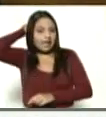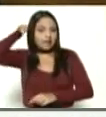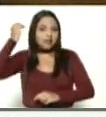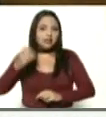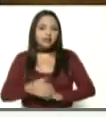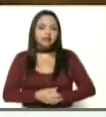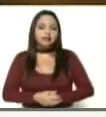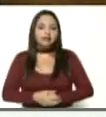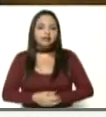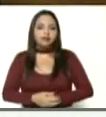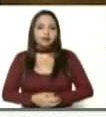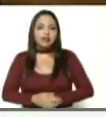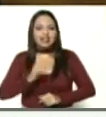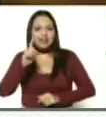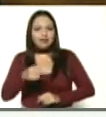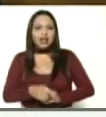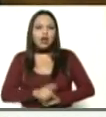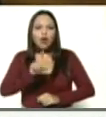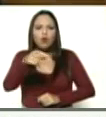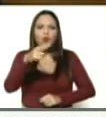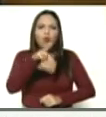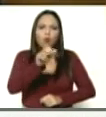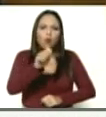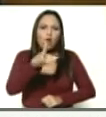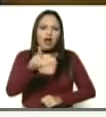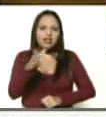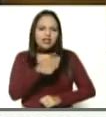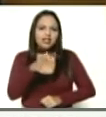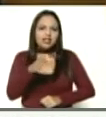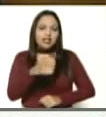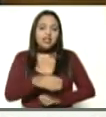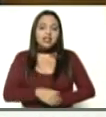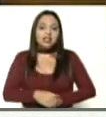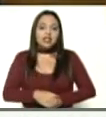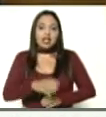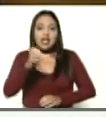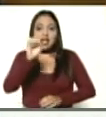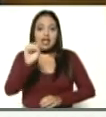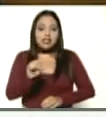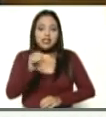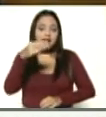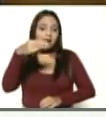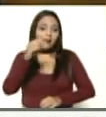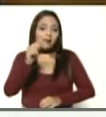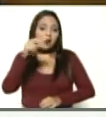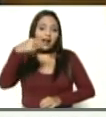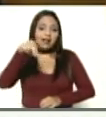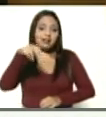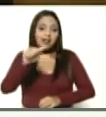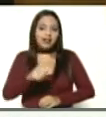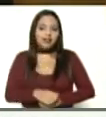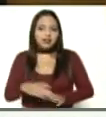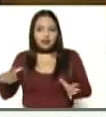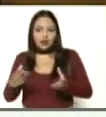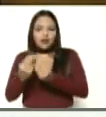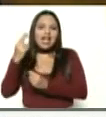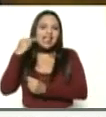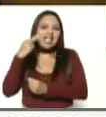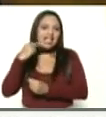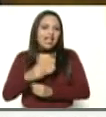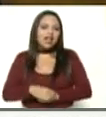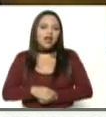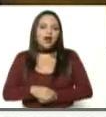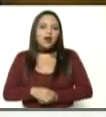por supuesto, Wally España, la negra Juana Ramírez, la